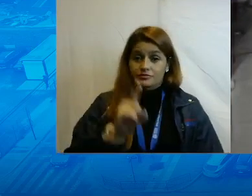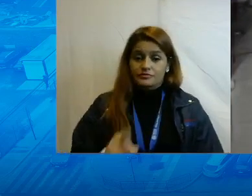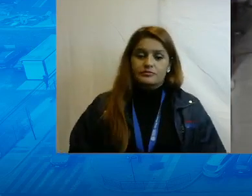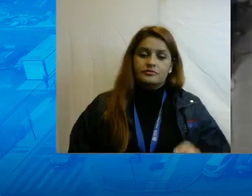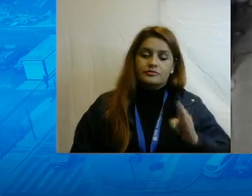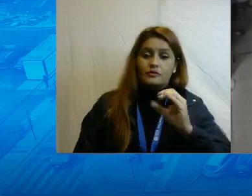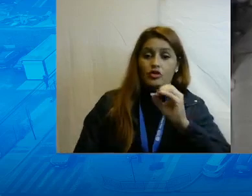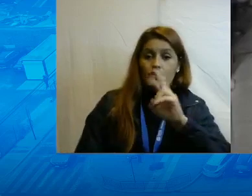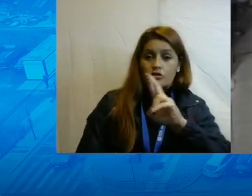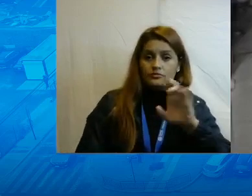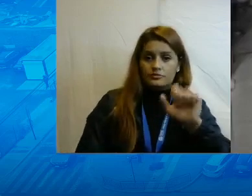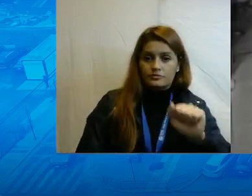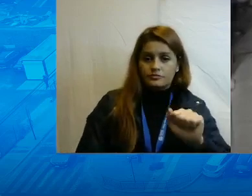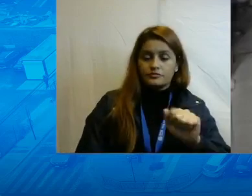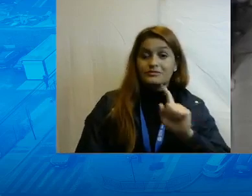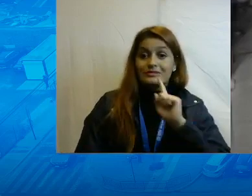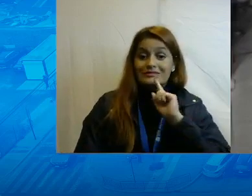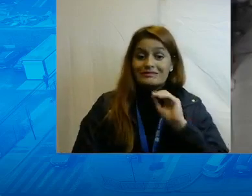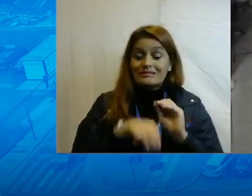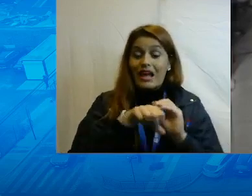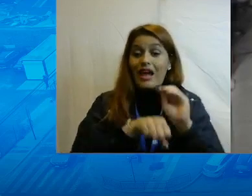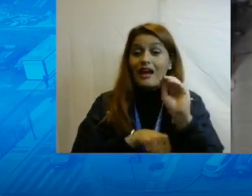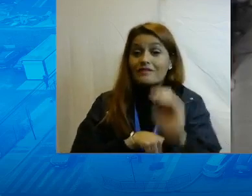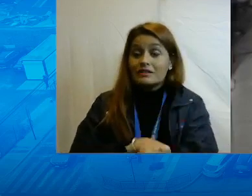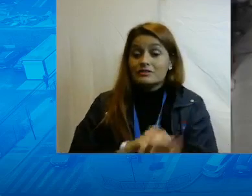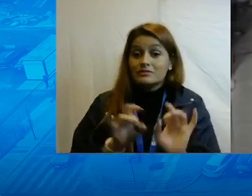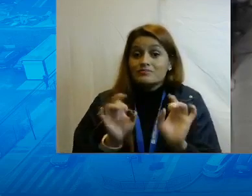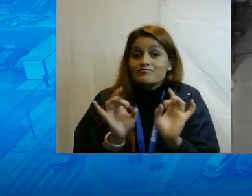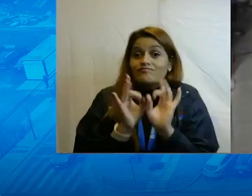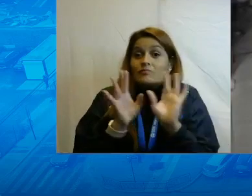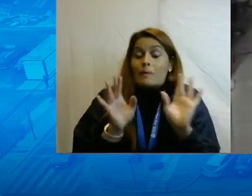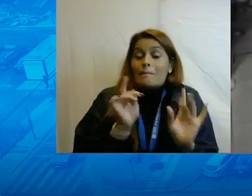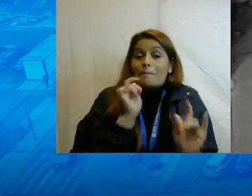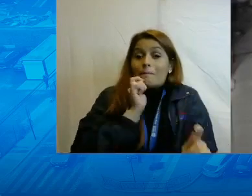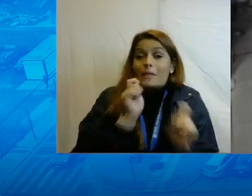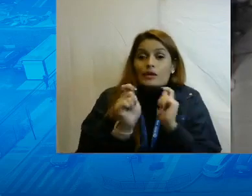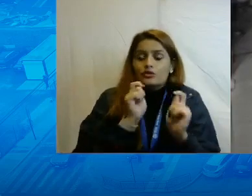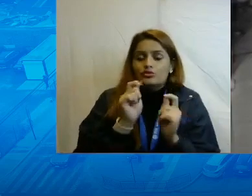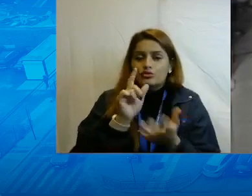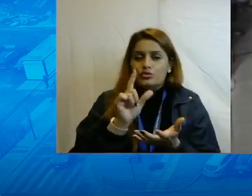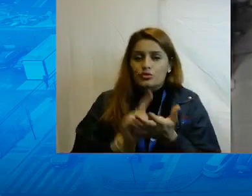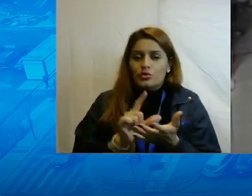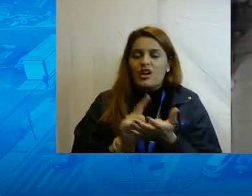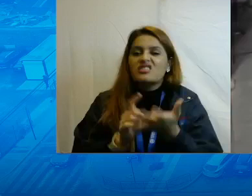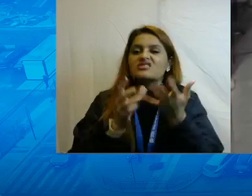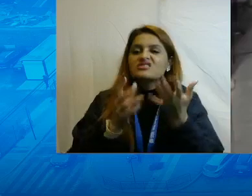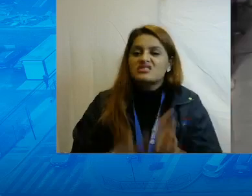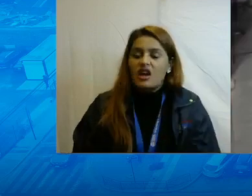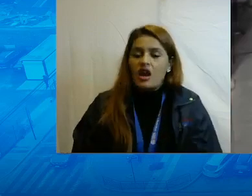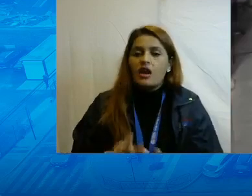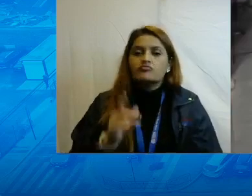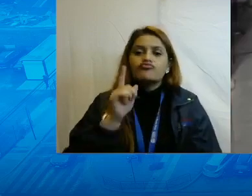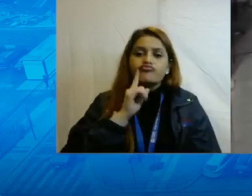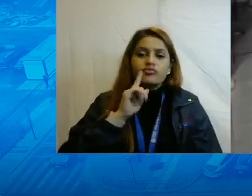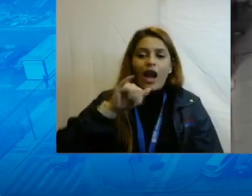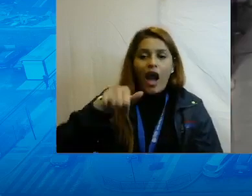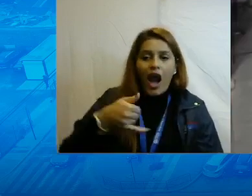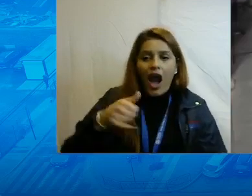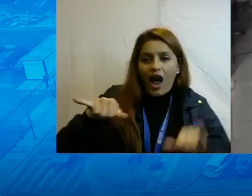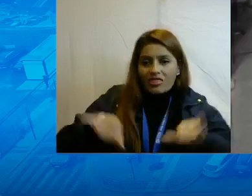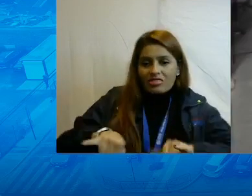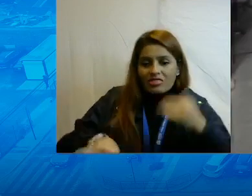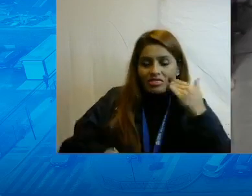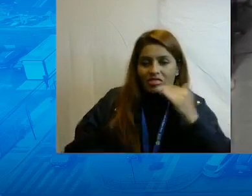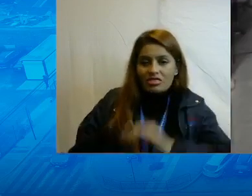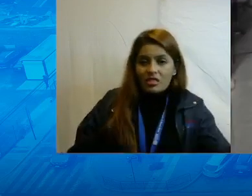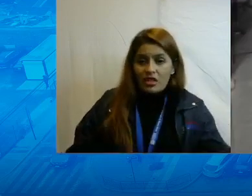año, advirtiendo y comentando sobre los riesgos que se están corriendo en el lugar. Ya ha habido que hay jardines en el sector y de que